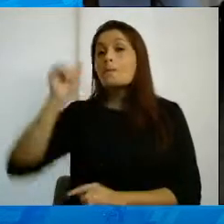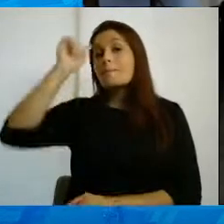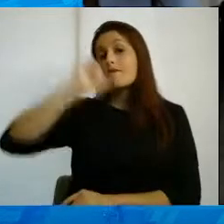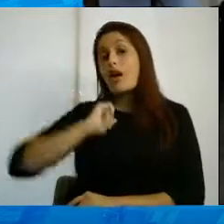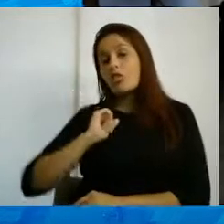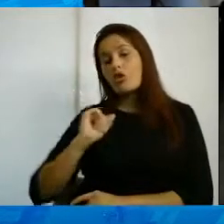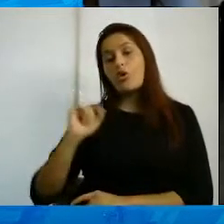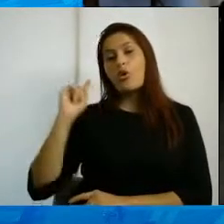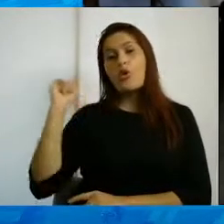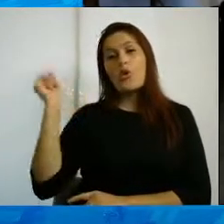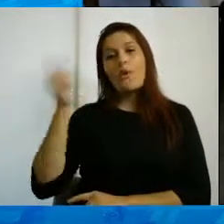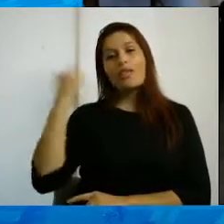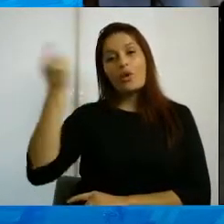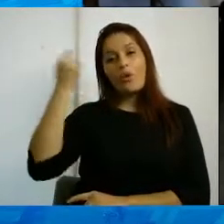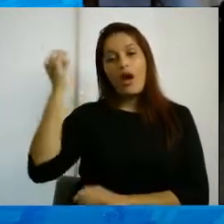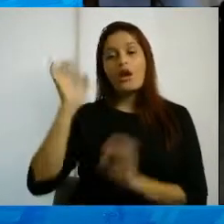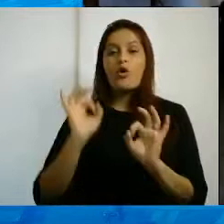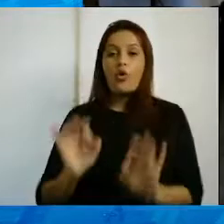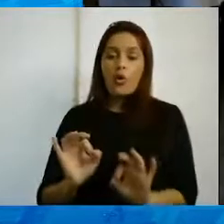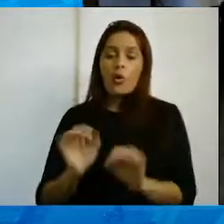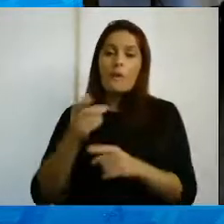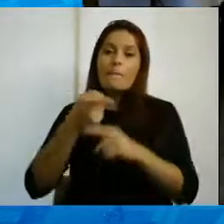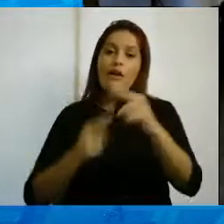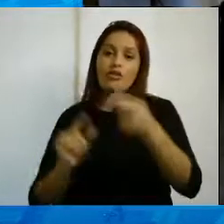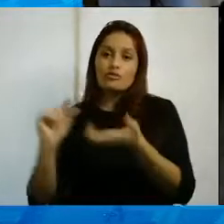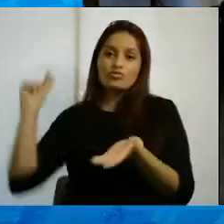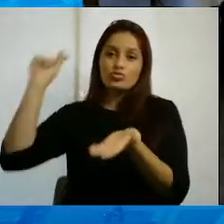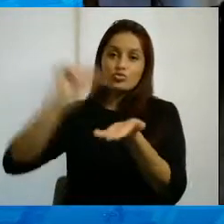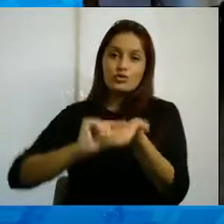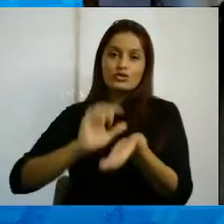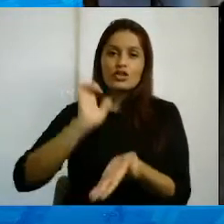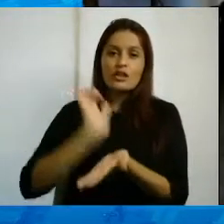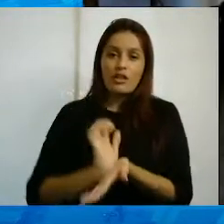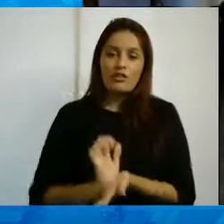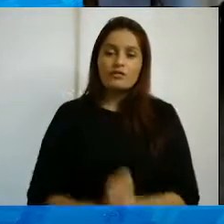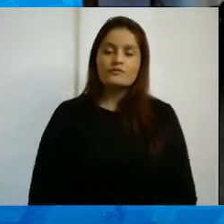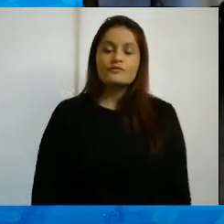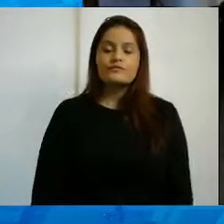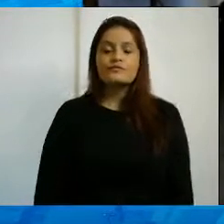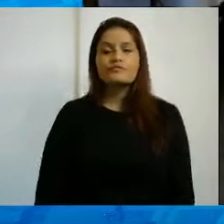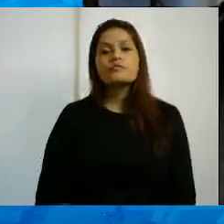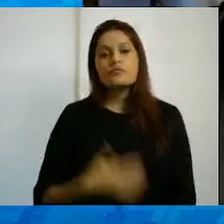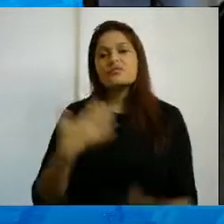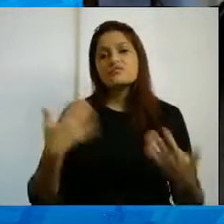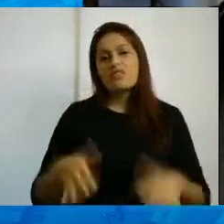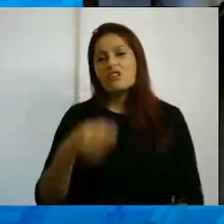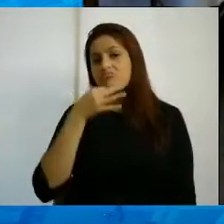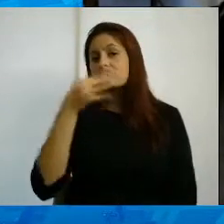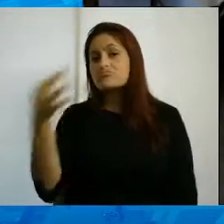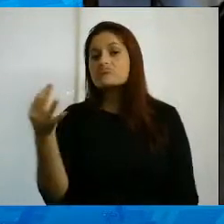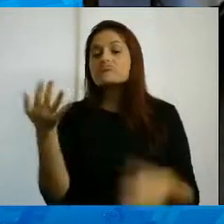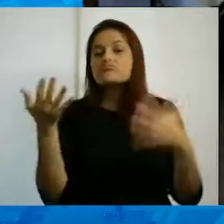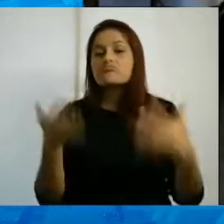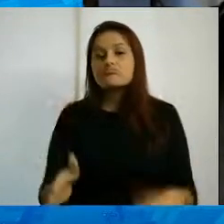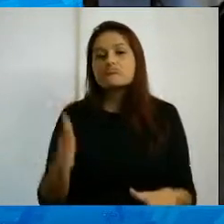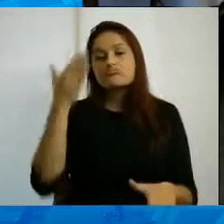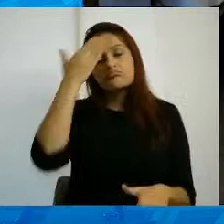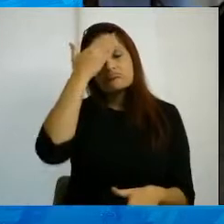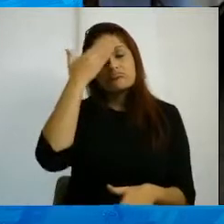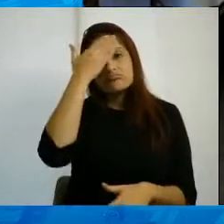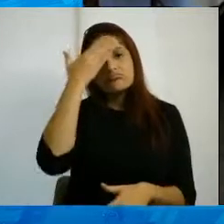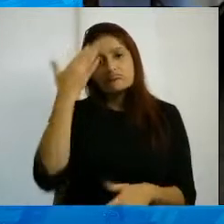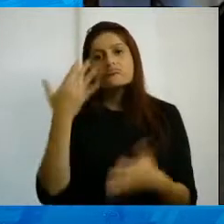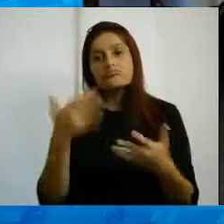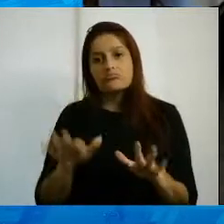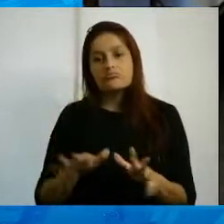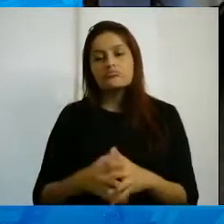en donde se han evidenciado estos hechos. Hemos manifestado la preocupación, los canales también están abiertos para poder